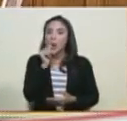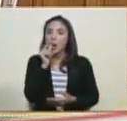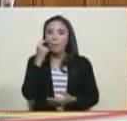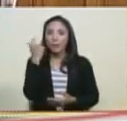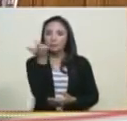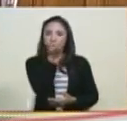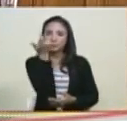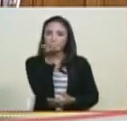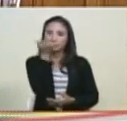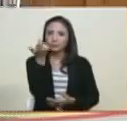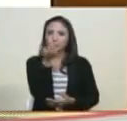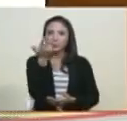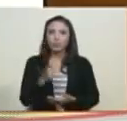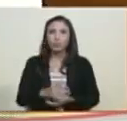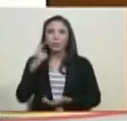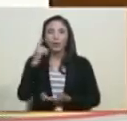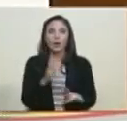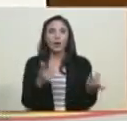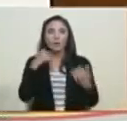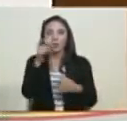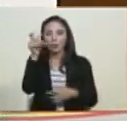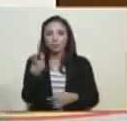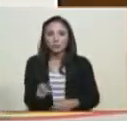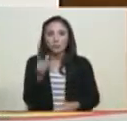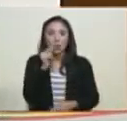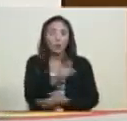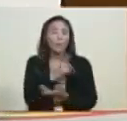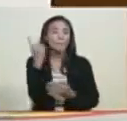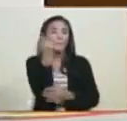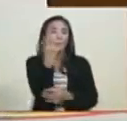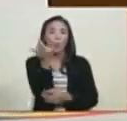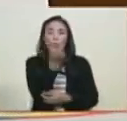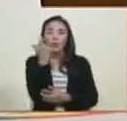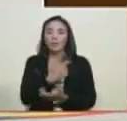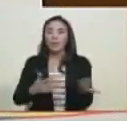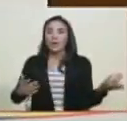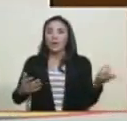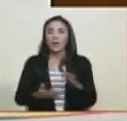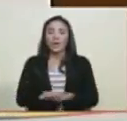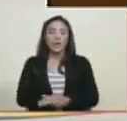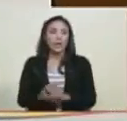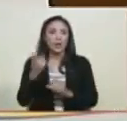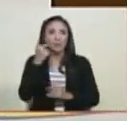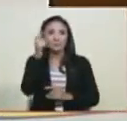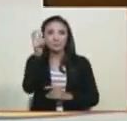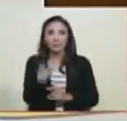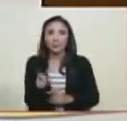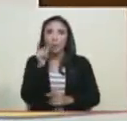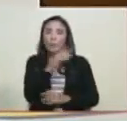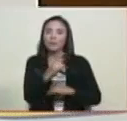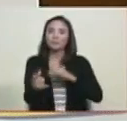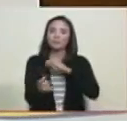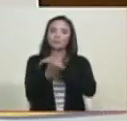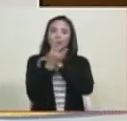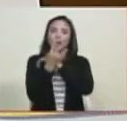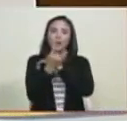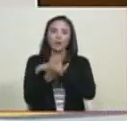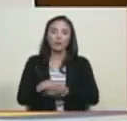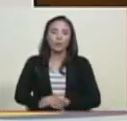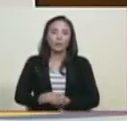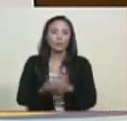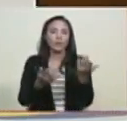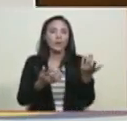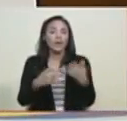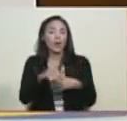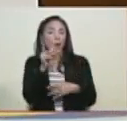solicitado por aire, mar y tierra, el coronel traidor,